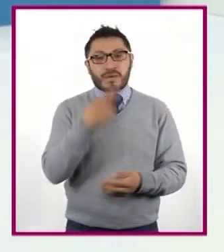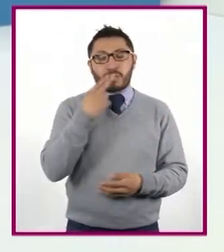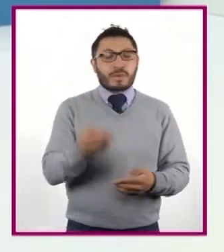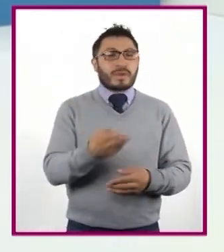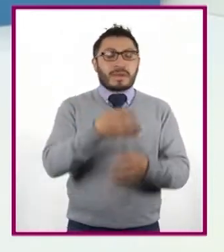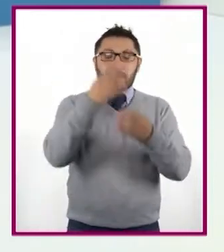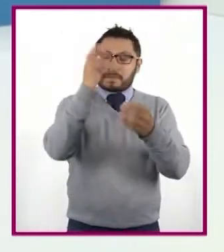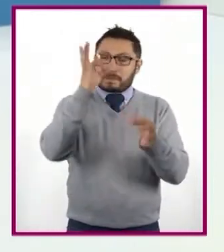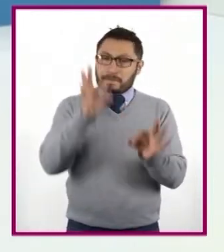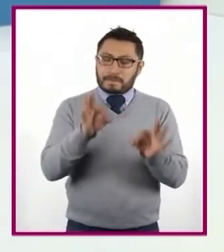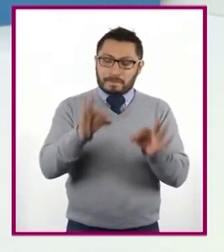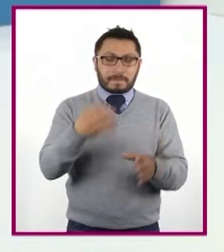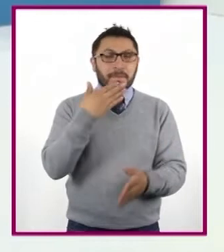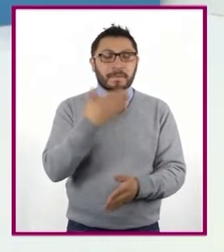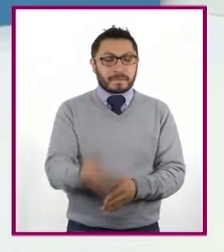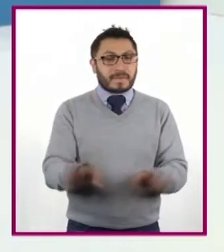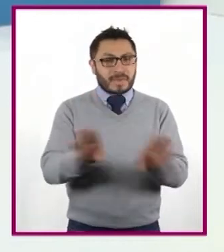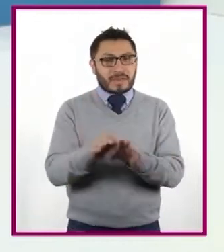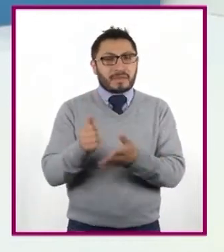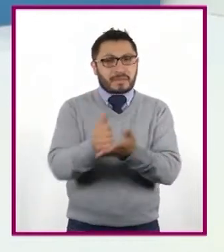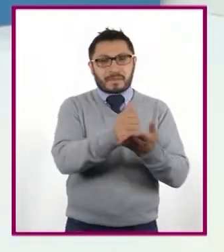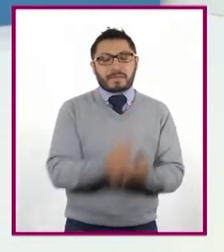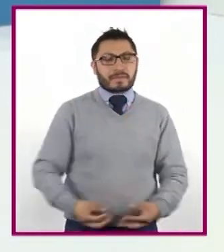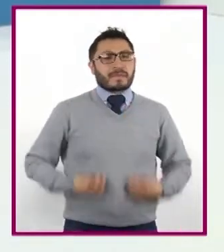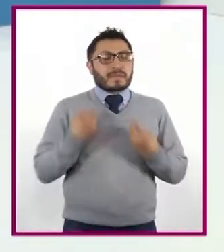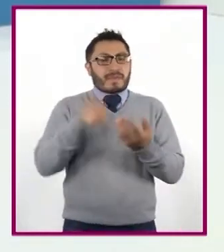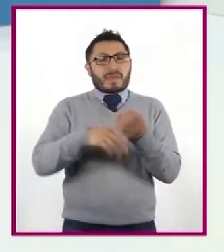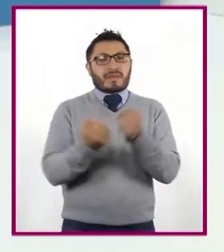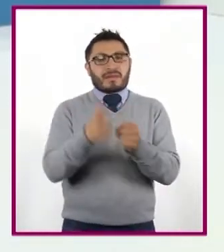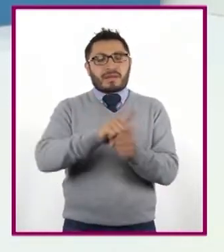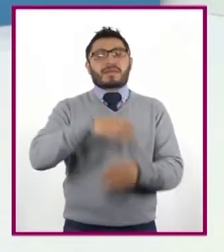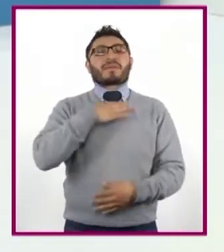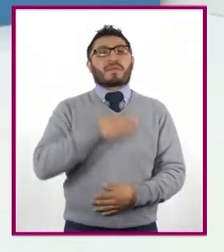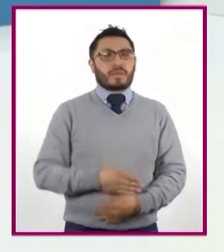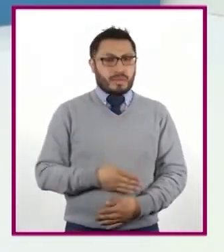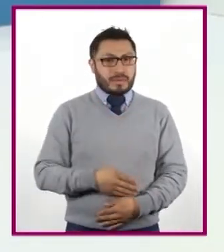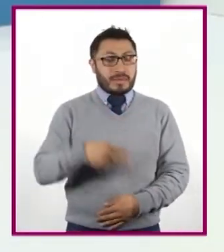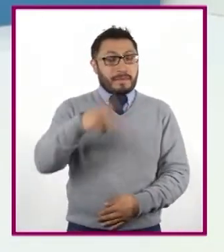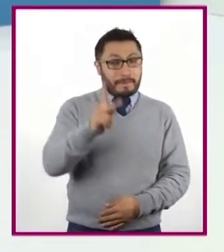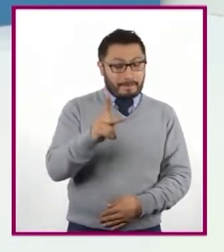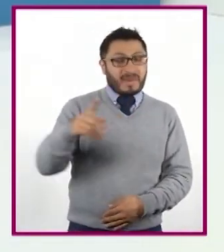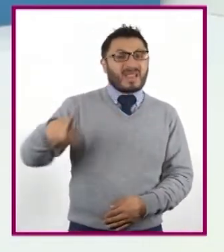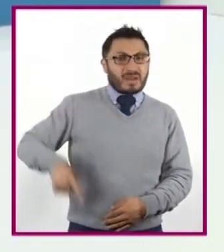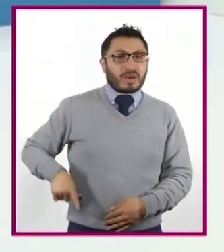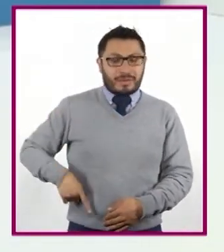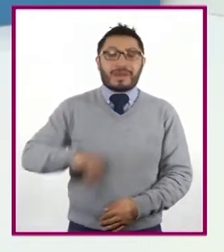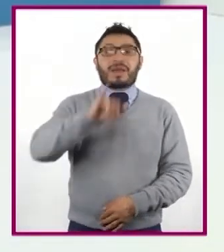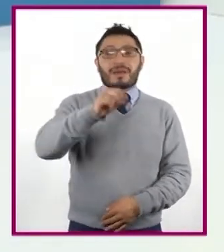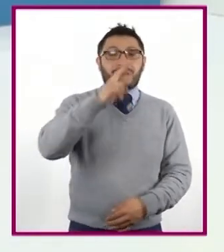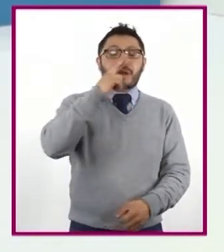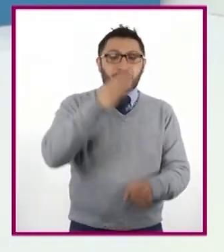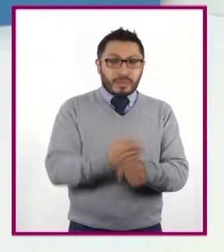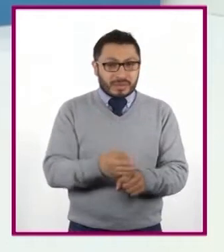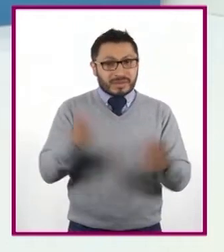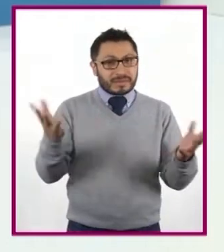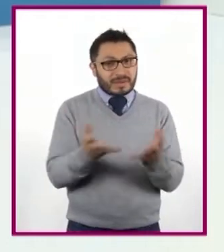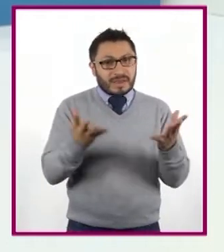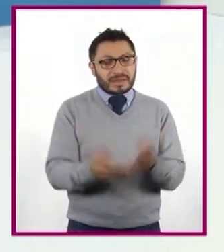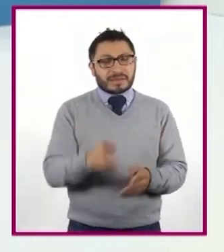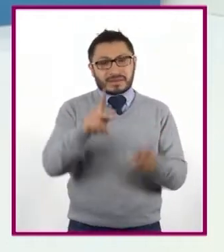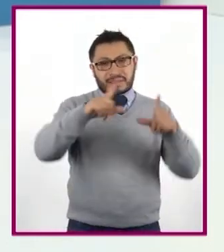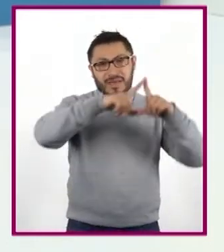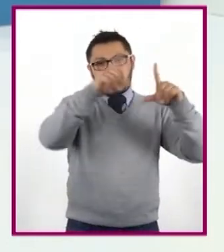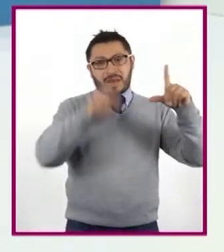manera adecuada ayuda a vivir en una sociedad más justa. Aunque el gobierno es responsable de construir un